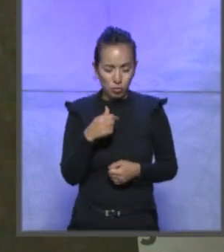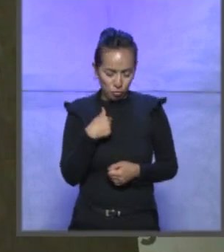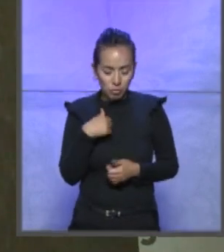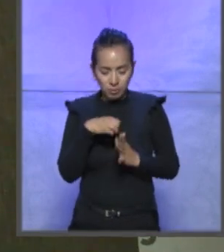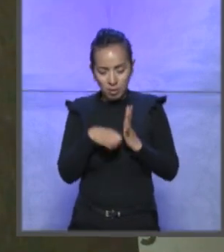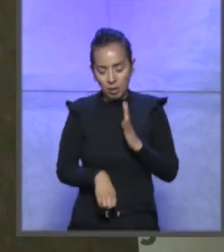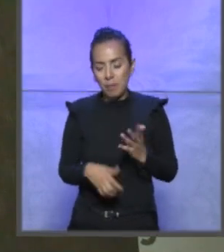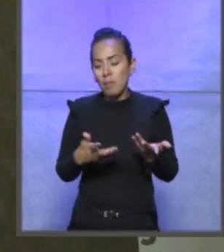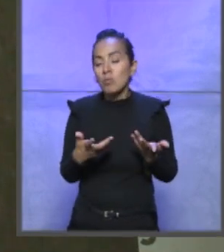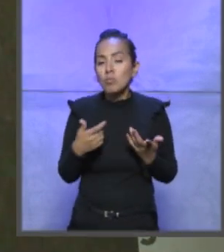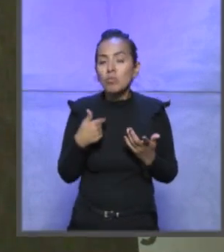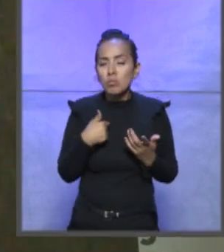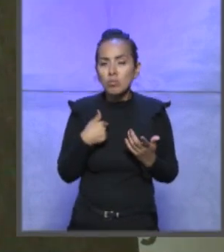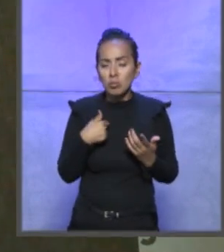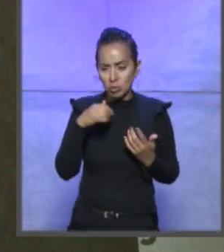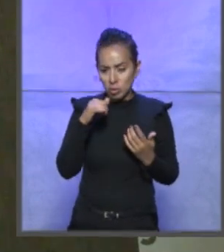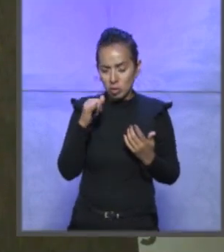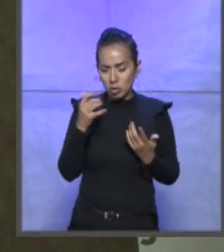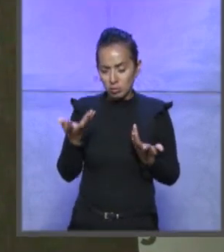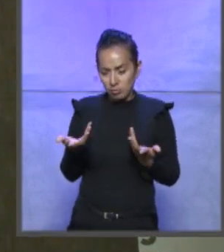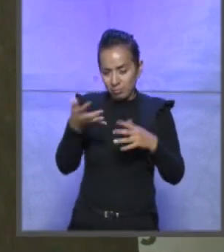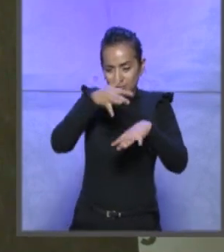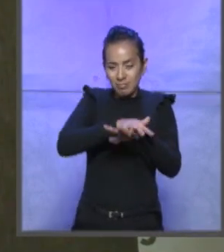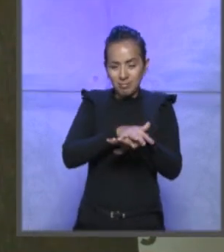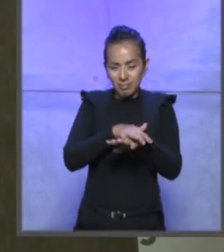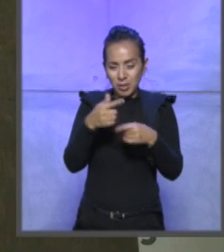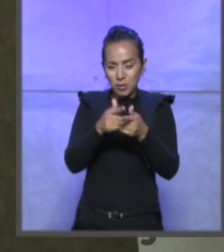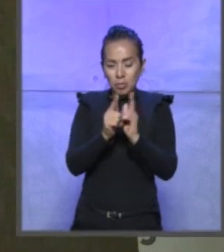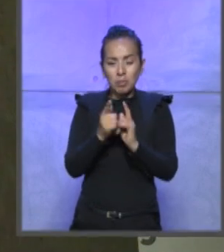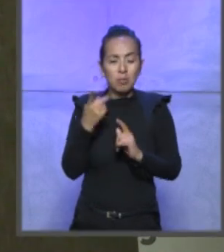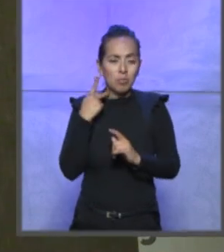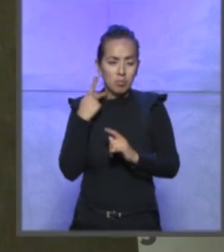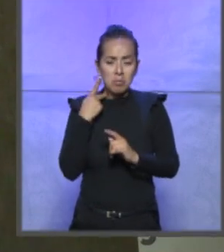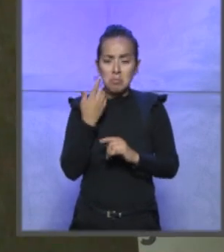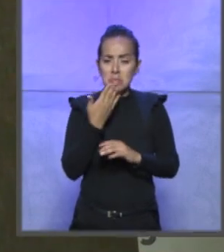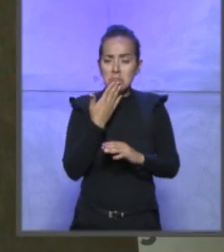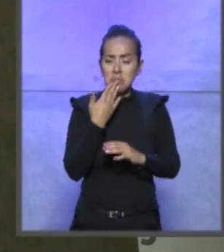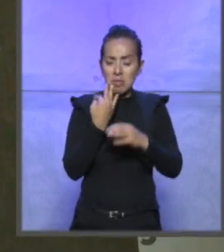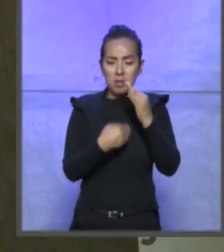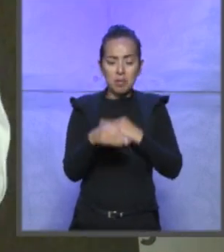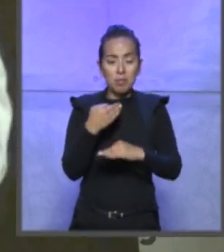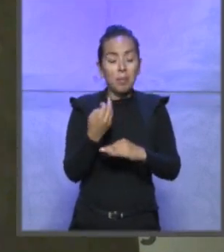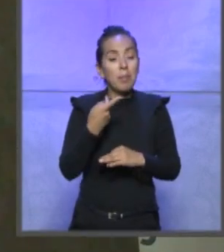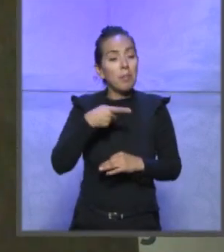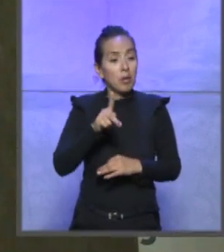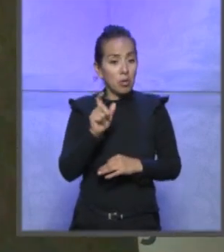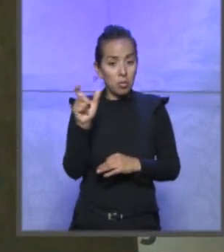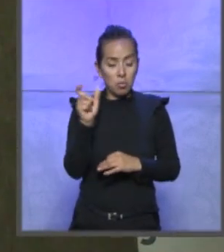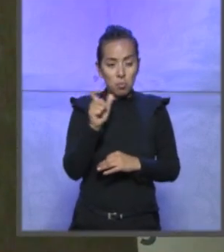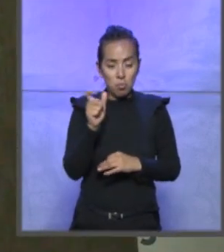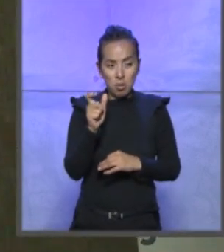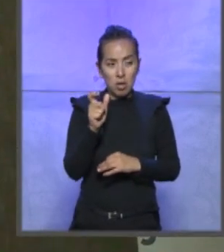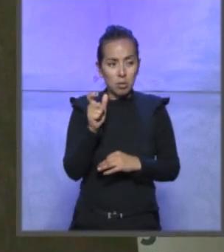cual pues tuve esa oportunidad de apoyar, ¿no? Y pues la verdad, hasta ahí muy bien, ¿no? El problema fue